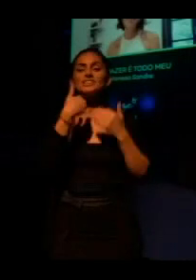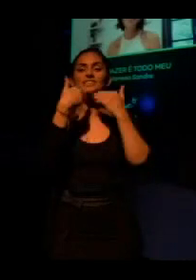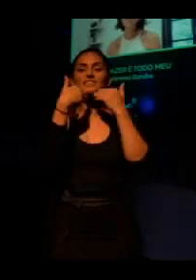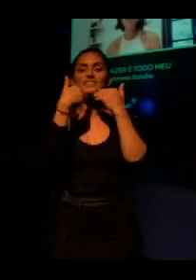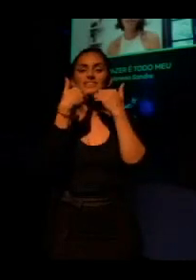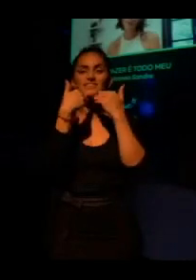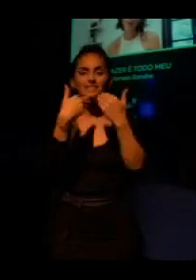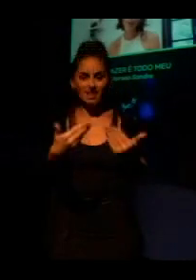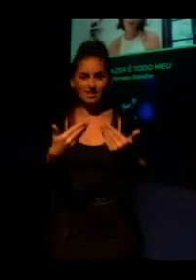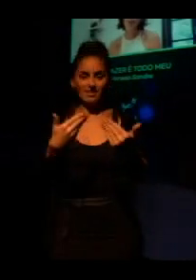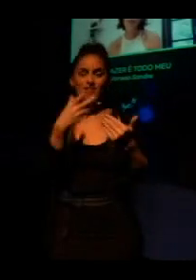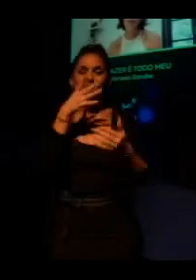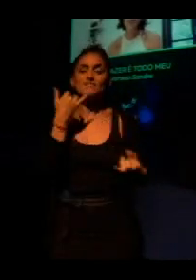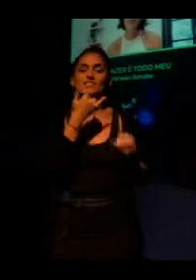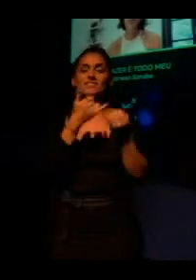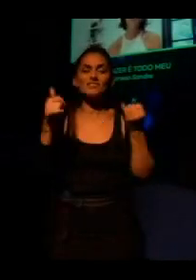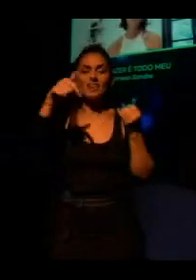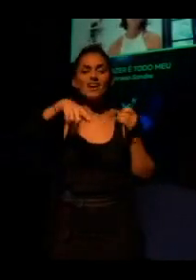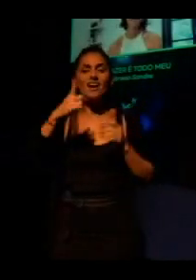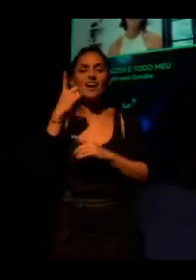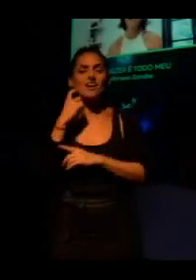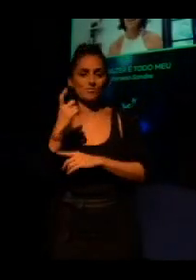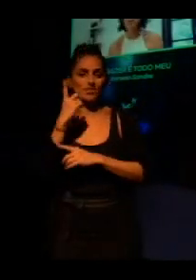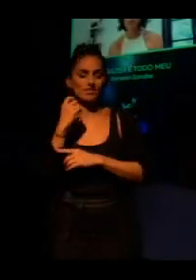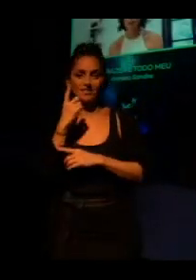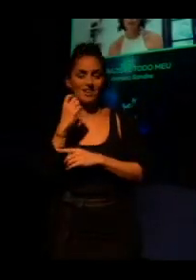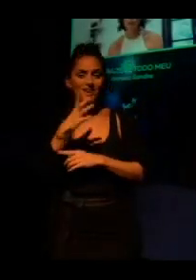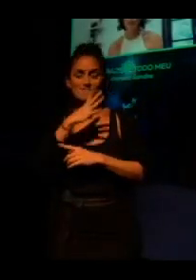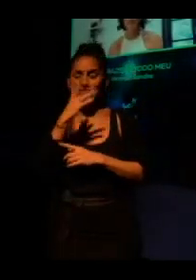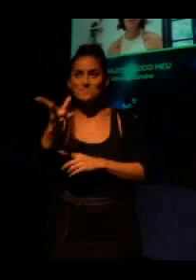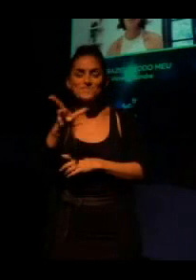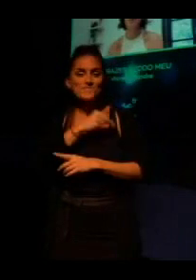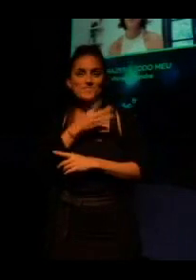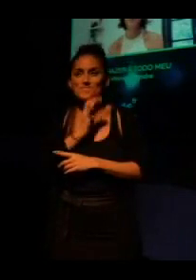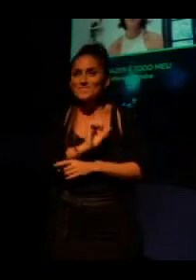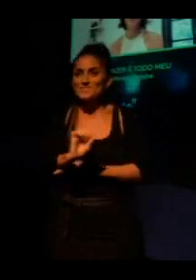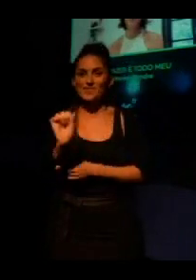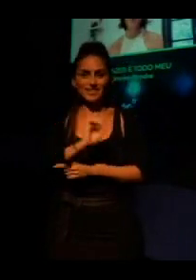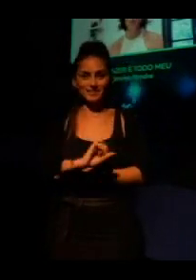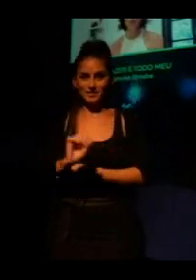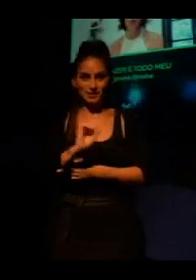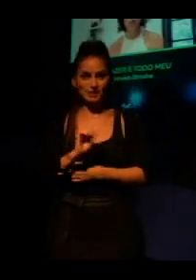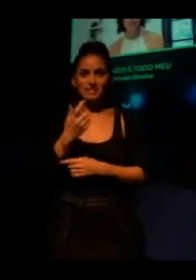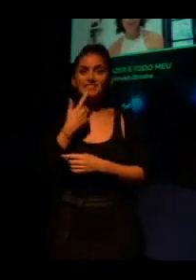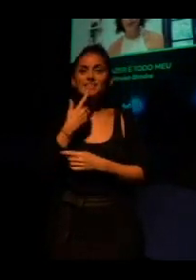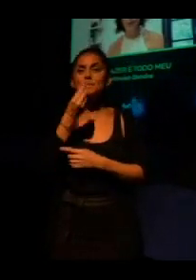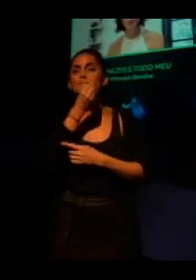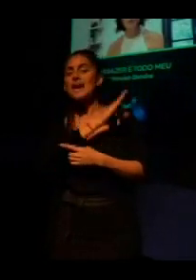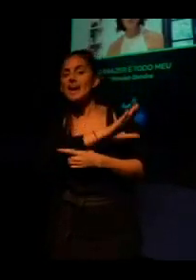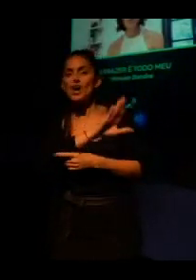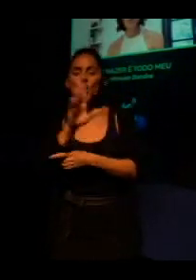al Festival de Almería por este increíble premio de mejor corto